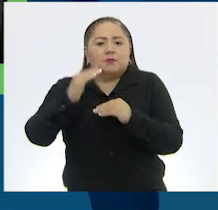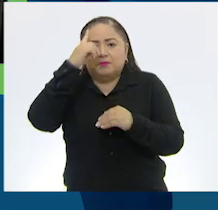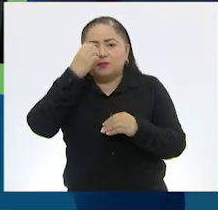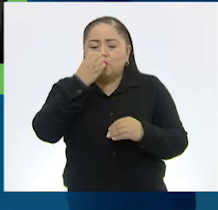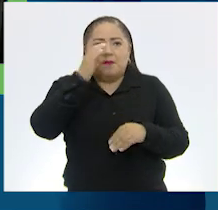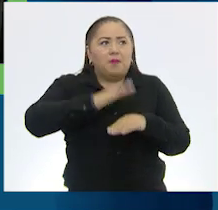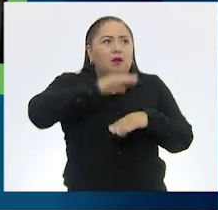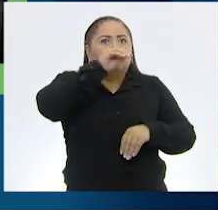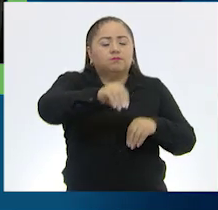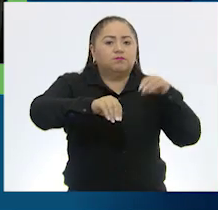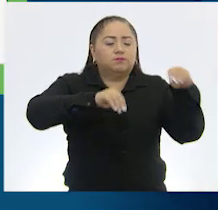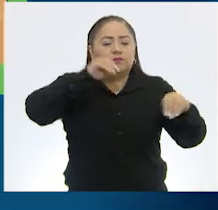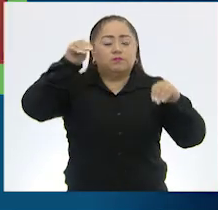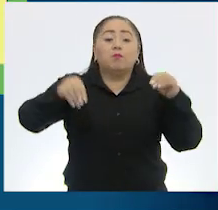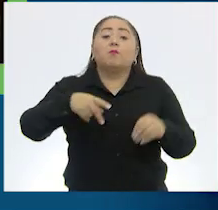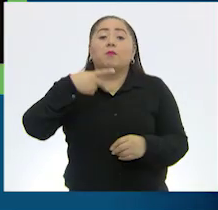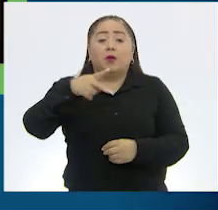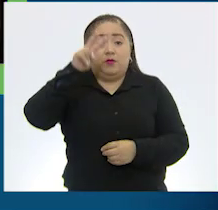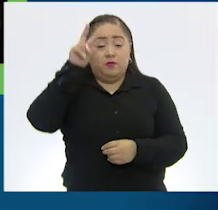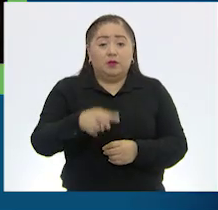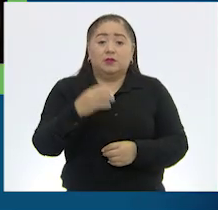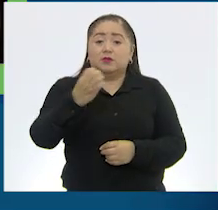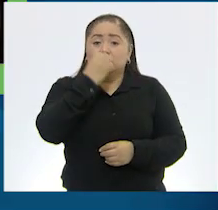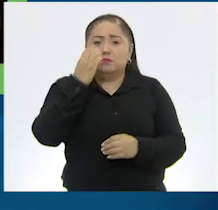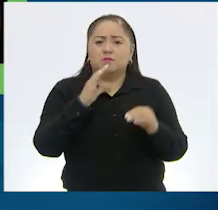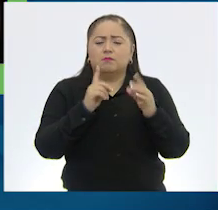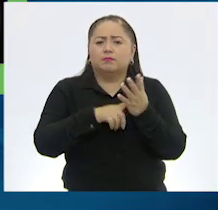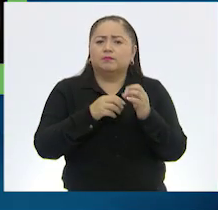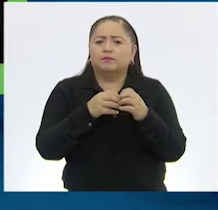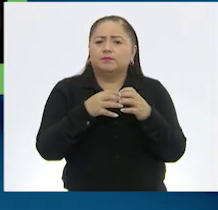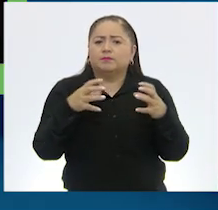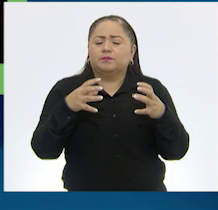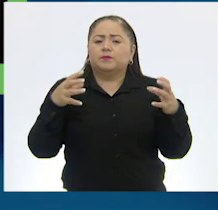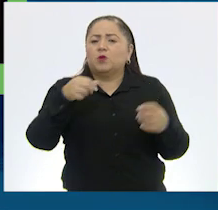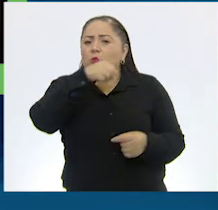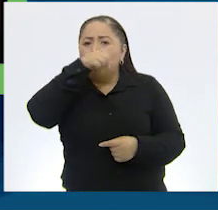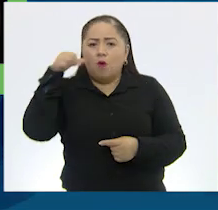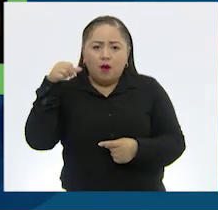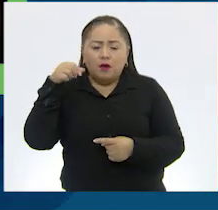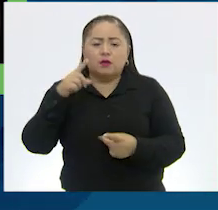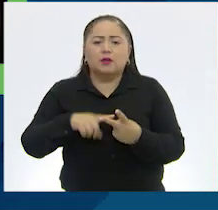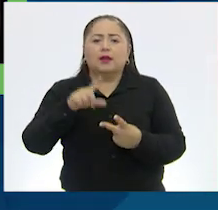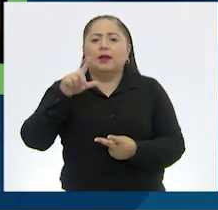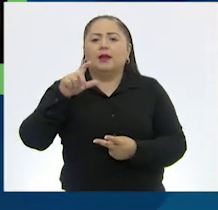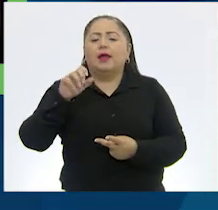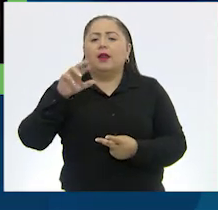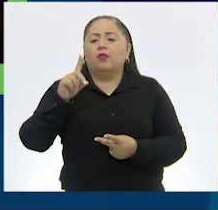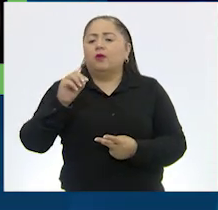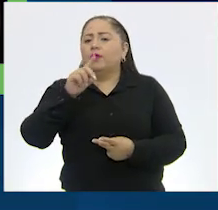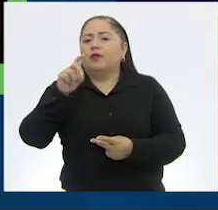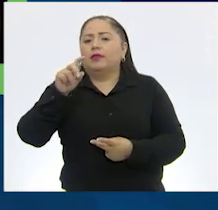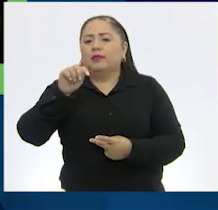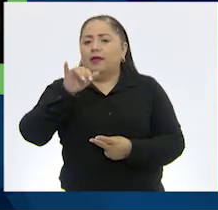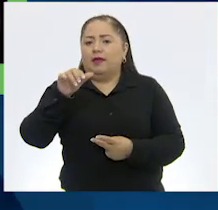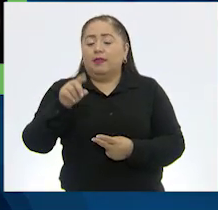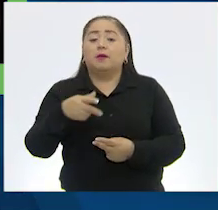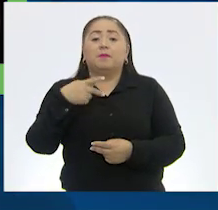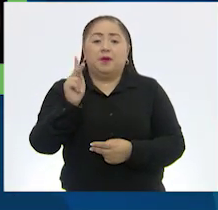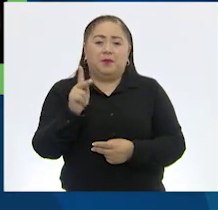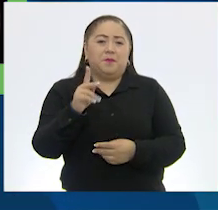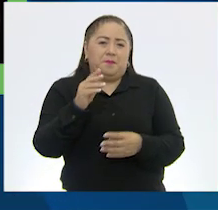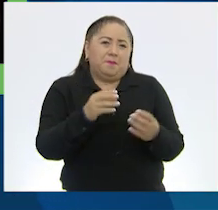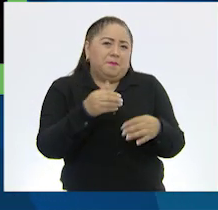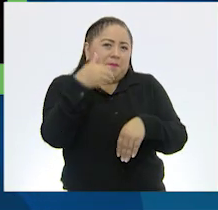escuelas. Realmente las escuelas se multiplican bajo Juárez y bajo Lerdo de Tejada. Claro que para los números que